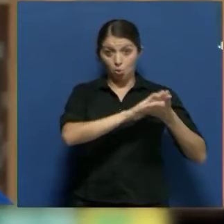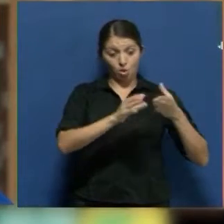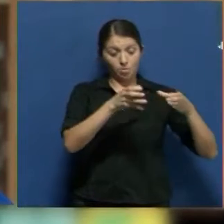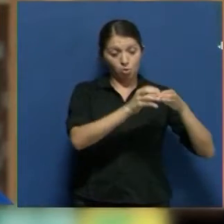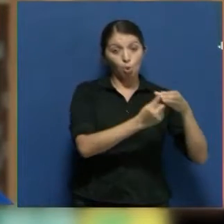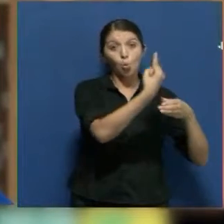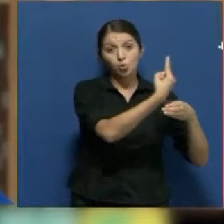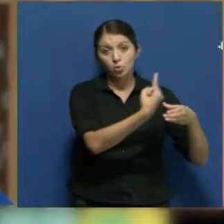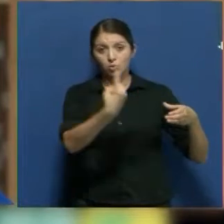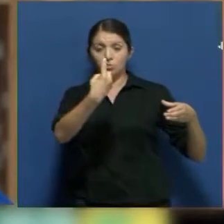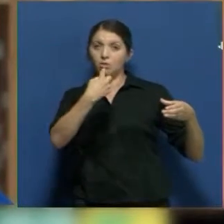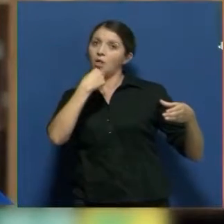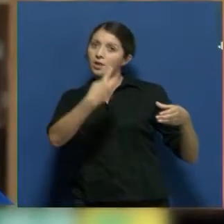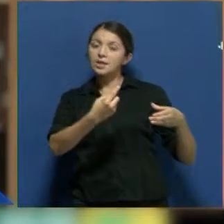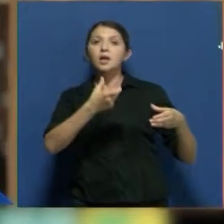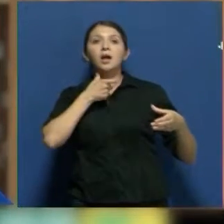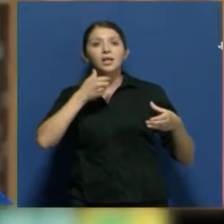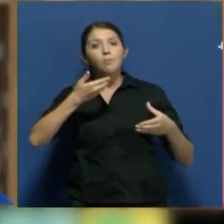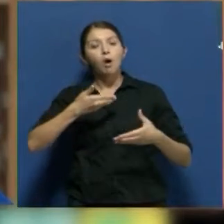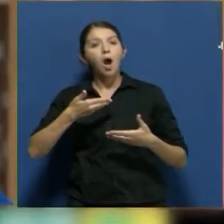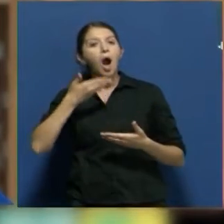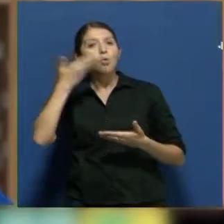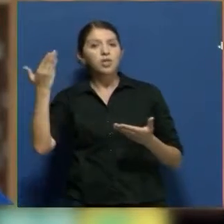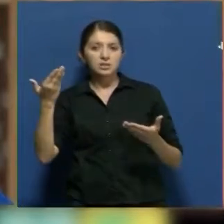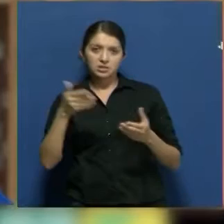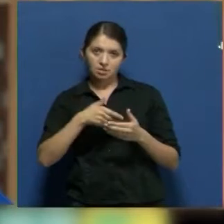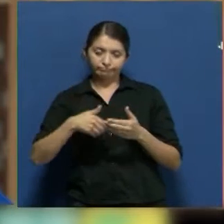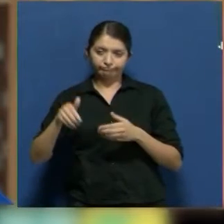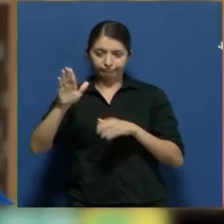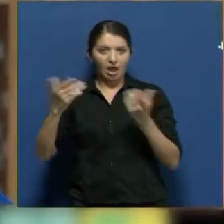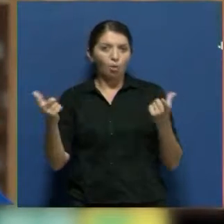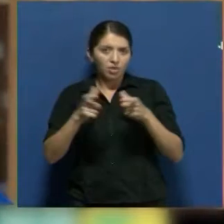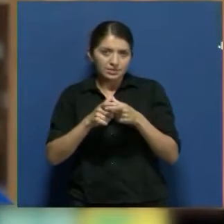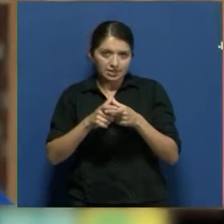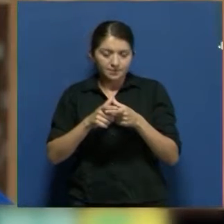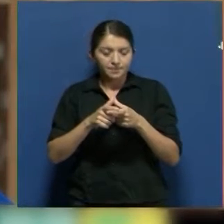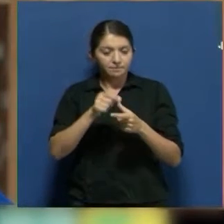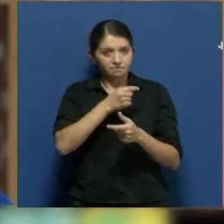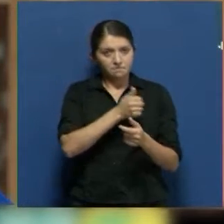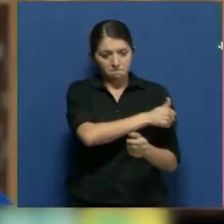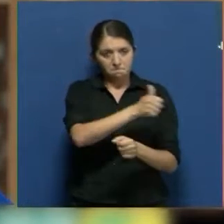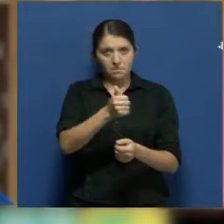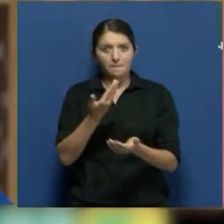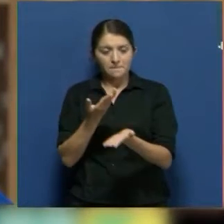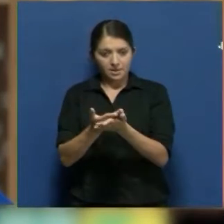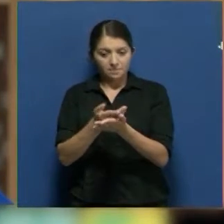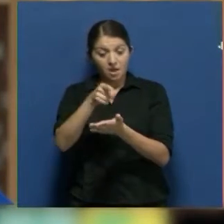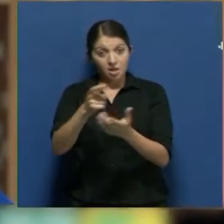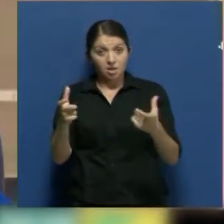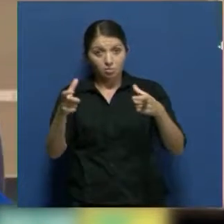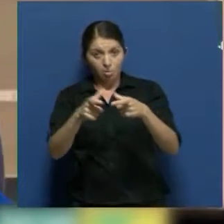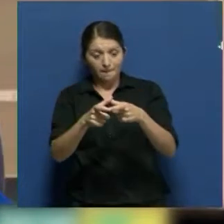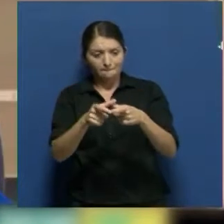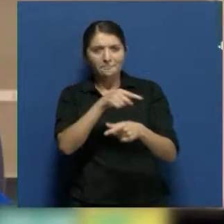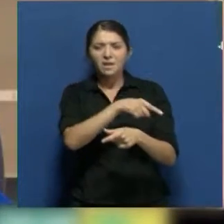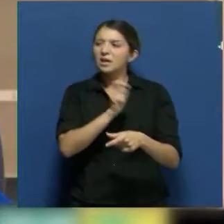ante la justicia y dice: queremos tener una audiencia. Tengo la copia del acta de la audiencia. En esa audiencia... Un funcionario del